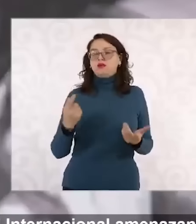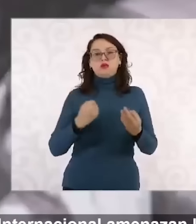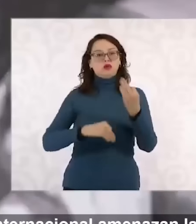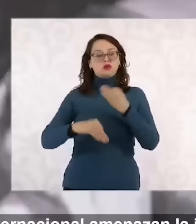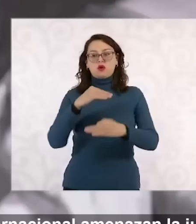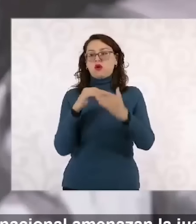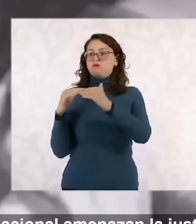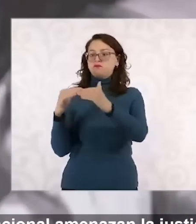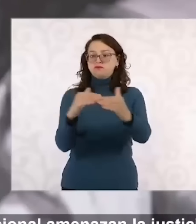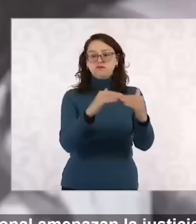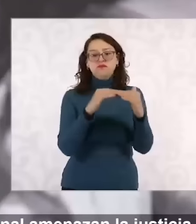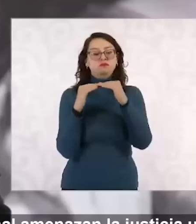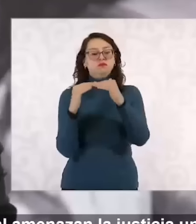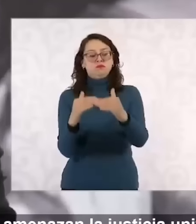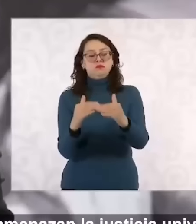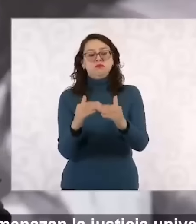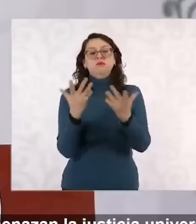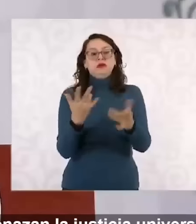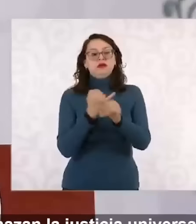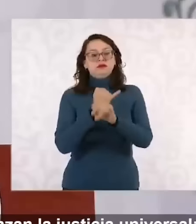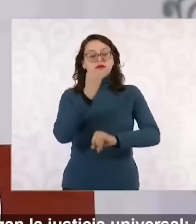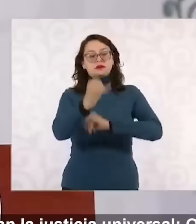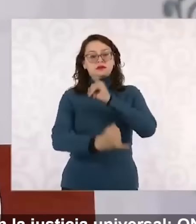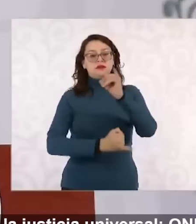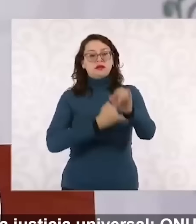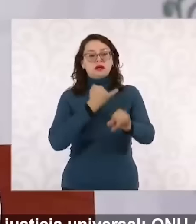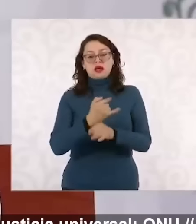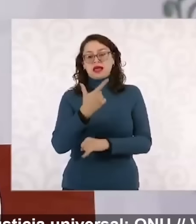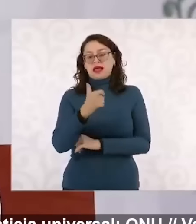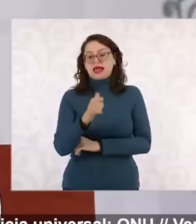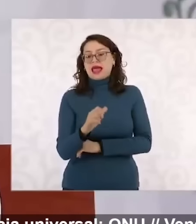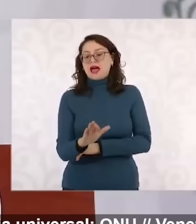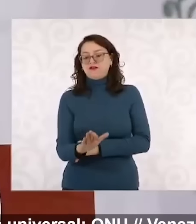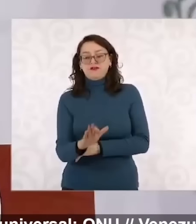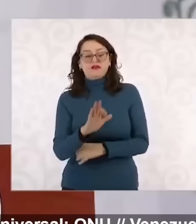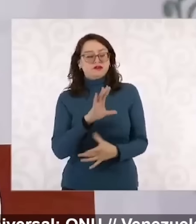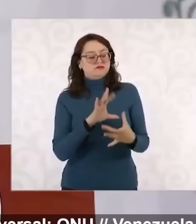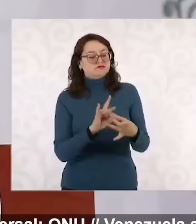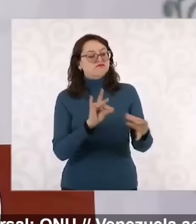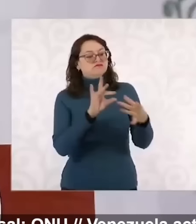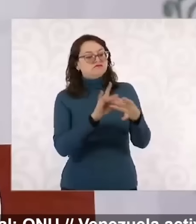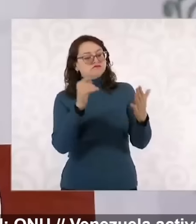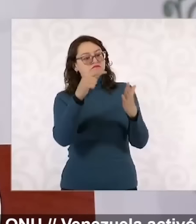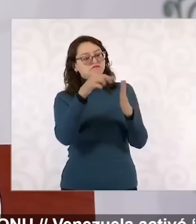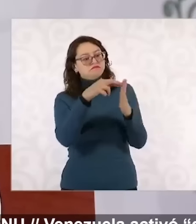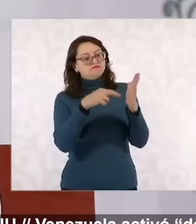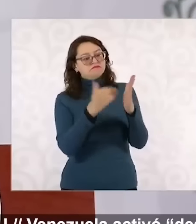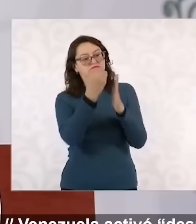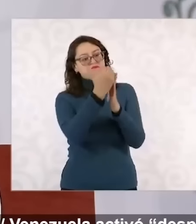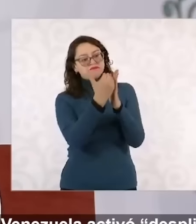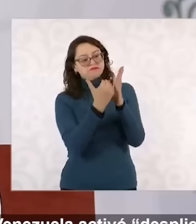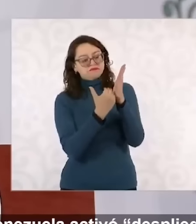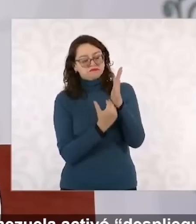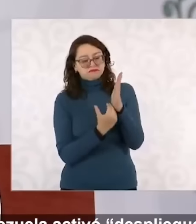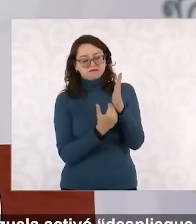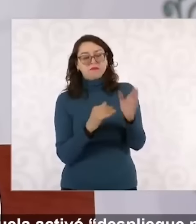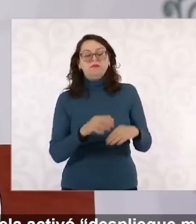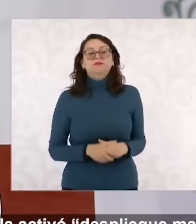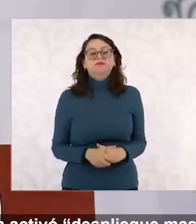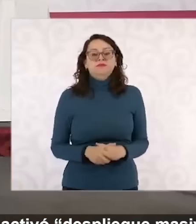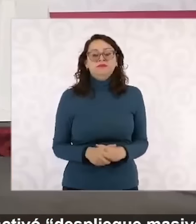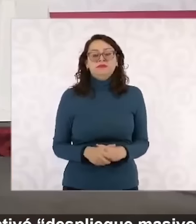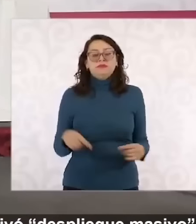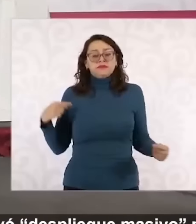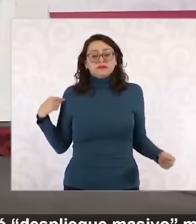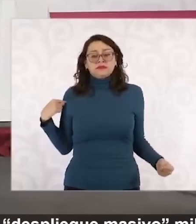estándares y recomendaciones del Grupo de Acción Financiera Internacional, GAFI. Durante los últimos meses, la Unidad de Inteligencia Financiera